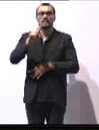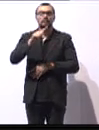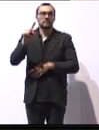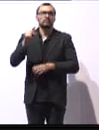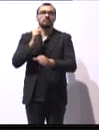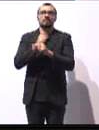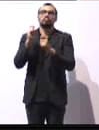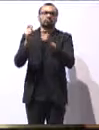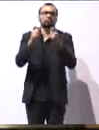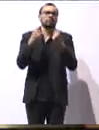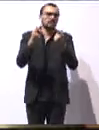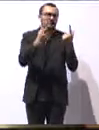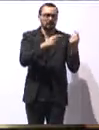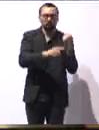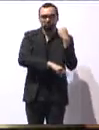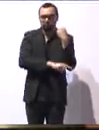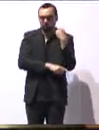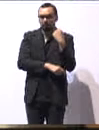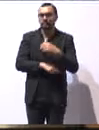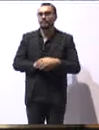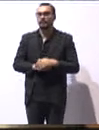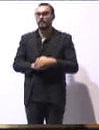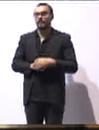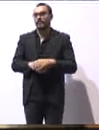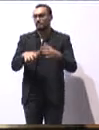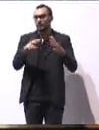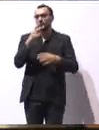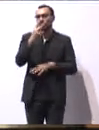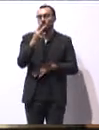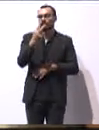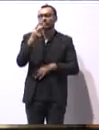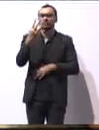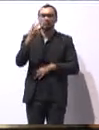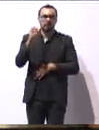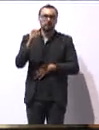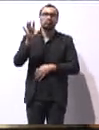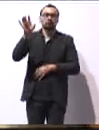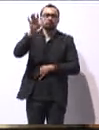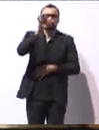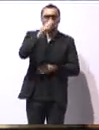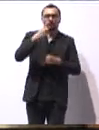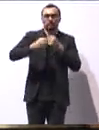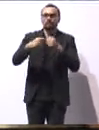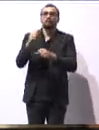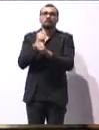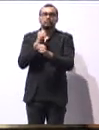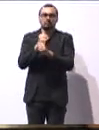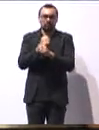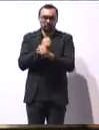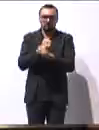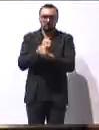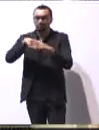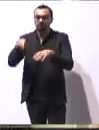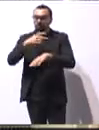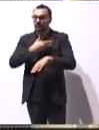27.000 empleos entre directos e indirectos y alrededor de 240 industrias que están trabajando bajo el